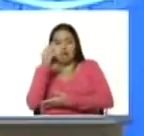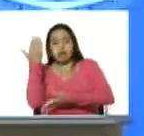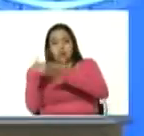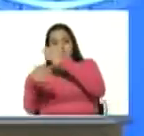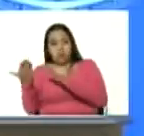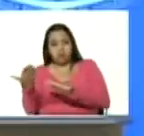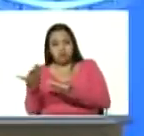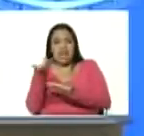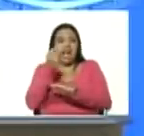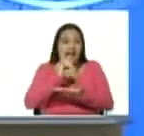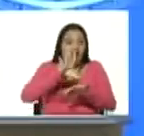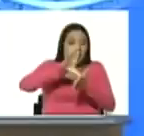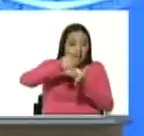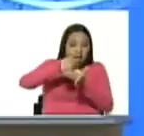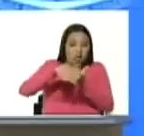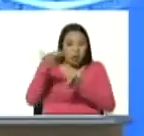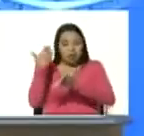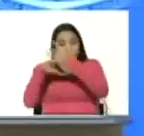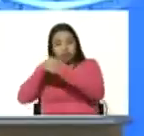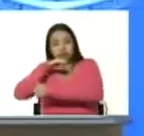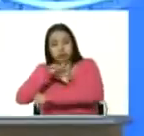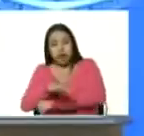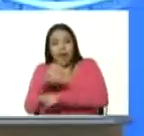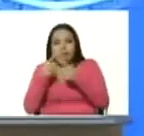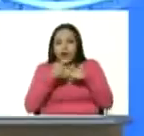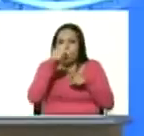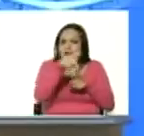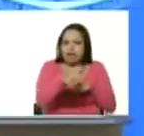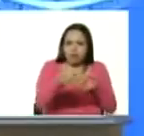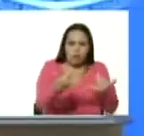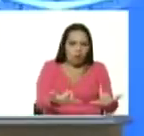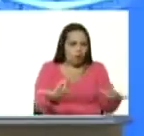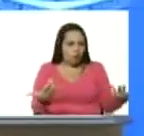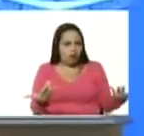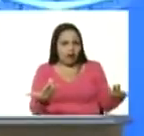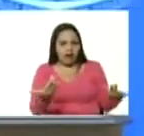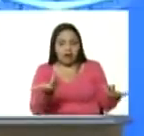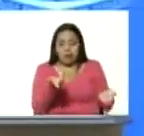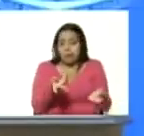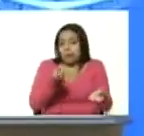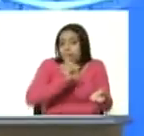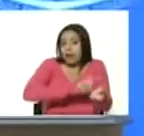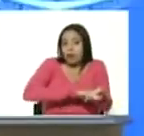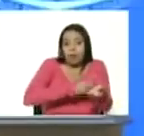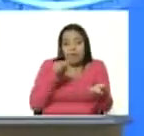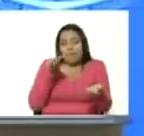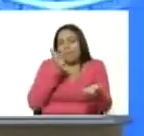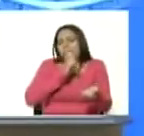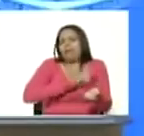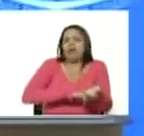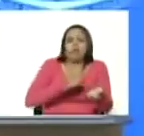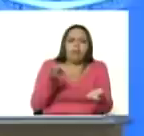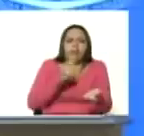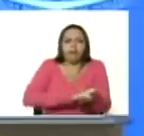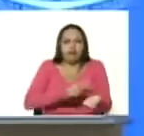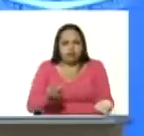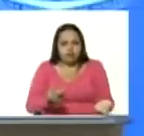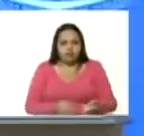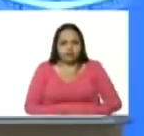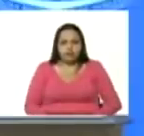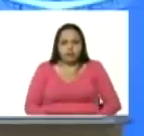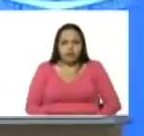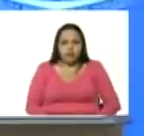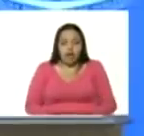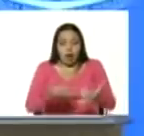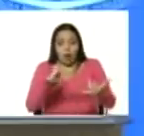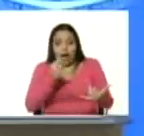Mire que aquí ha habido ladrones del erario público, pero esto ya es el colmo de los colmos de los colmos. Que además se estén